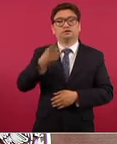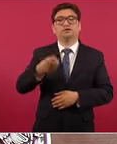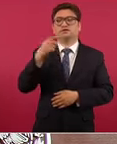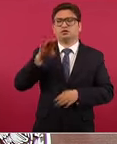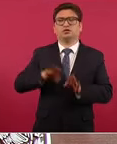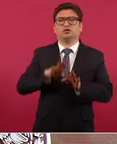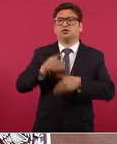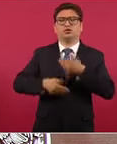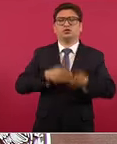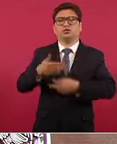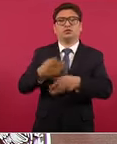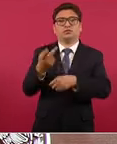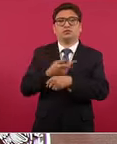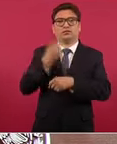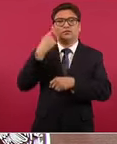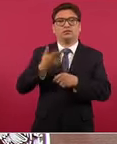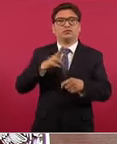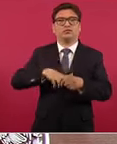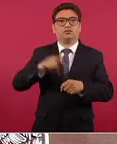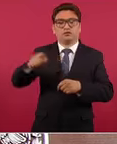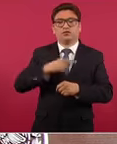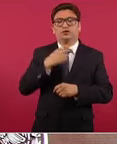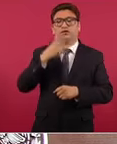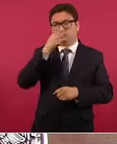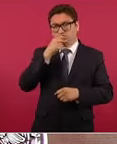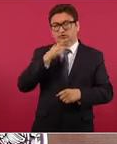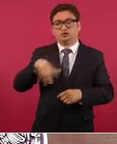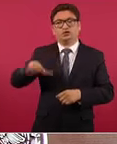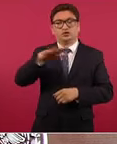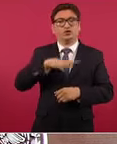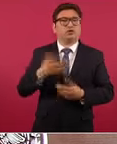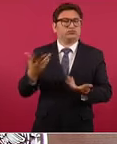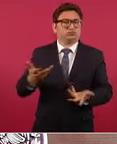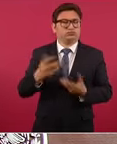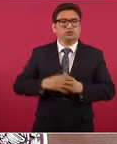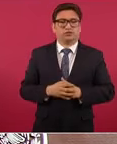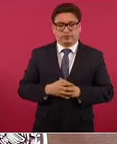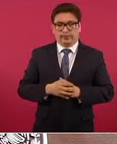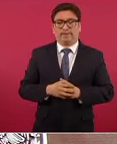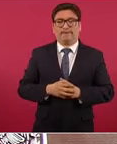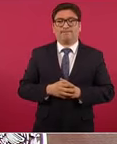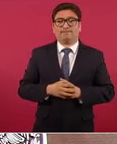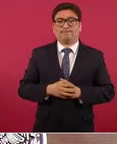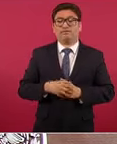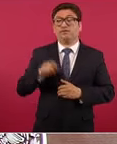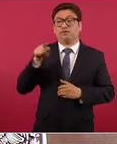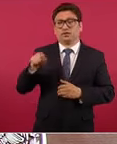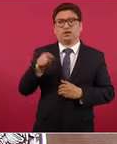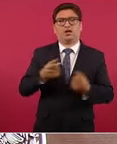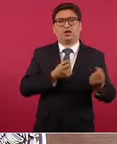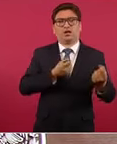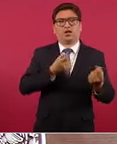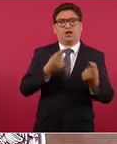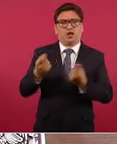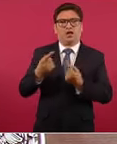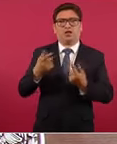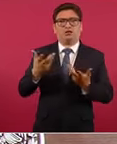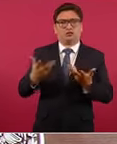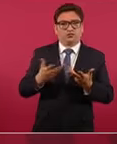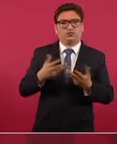estábamos ya para lo del hospital de hermosillo y están en algunas cuestiones de